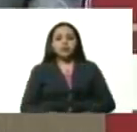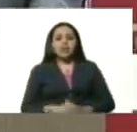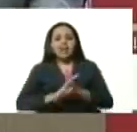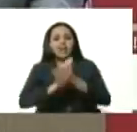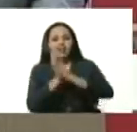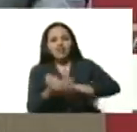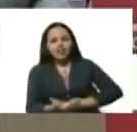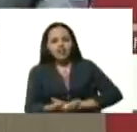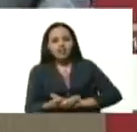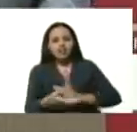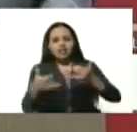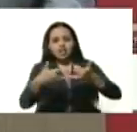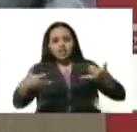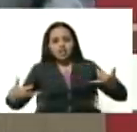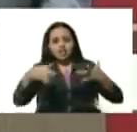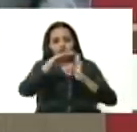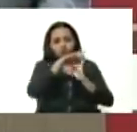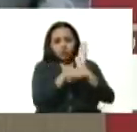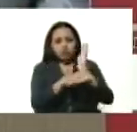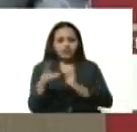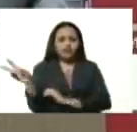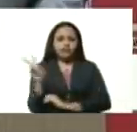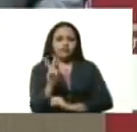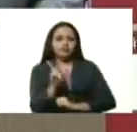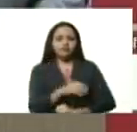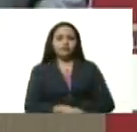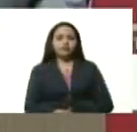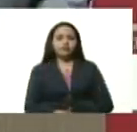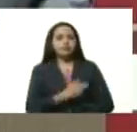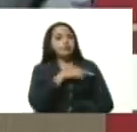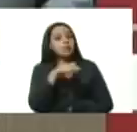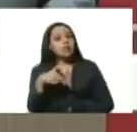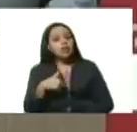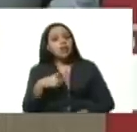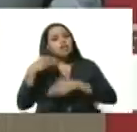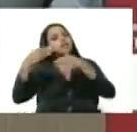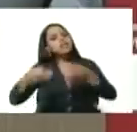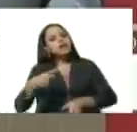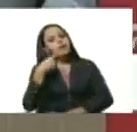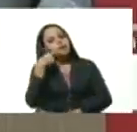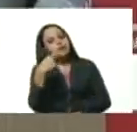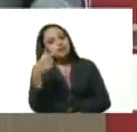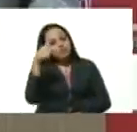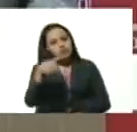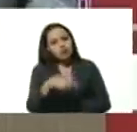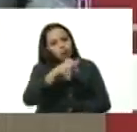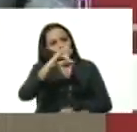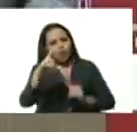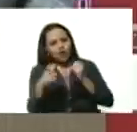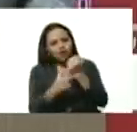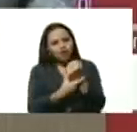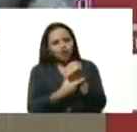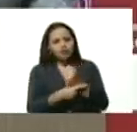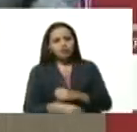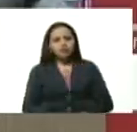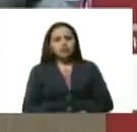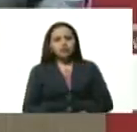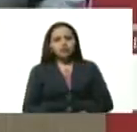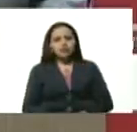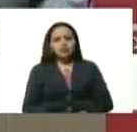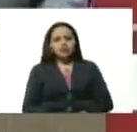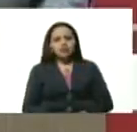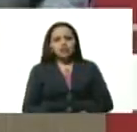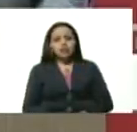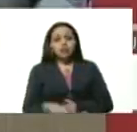hilo constitucional en Venezuela. Hemos dicho en repetidas oportunidades que Juan Guaidó no es otra cosa que